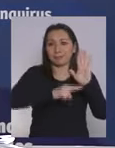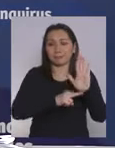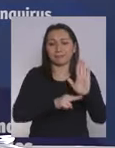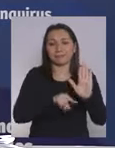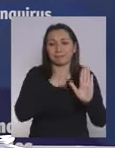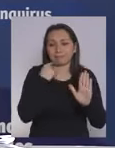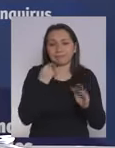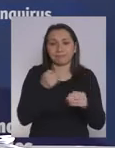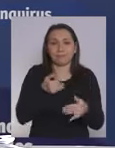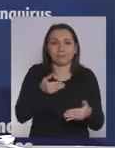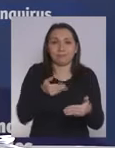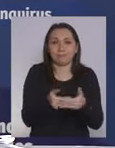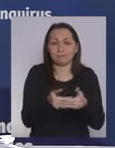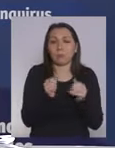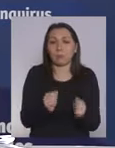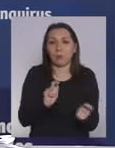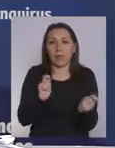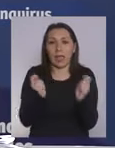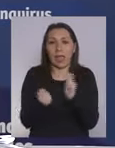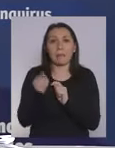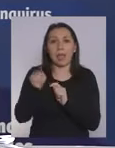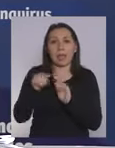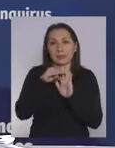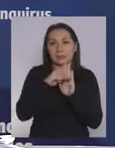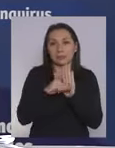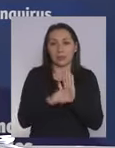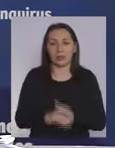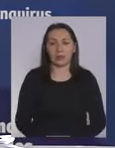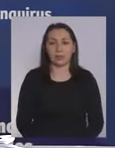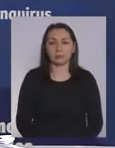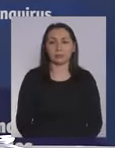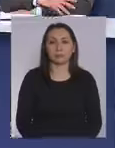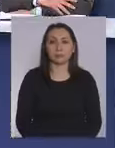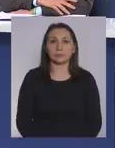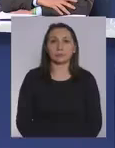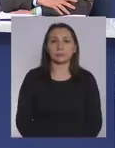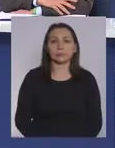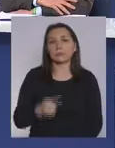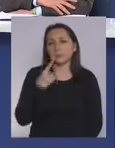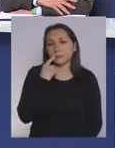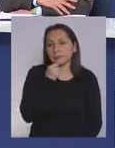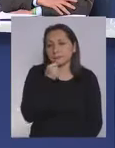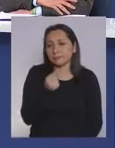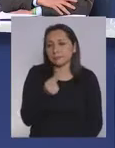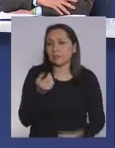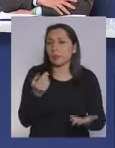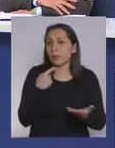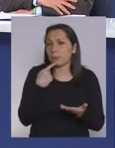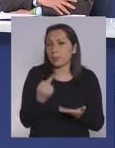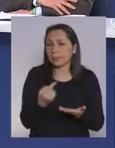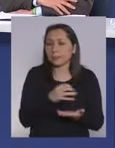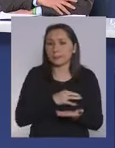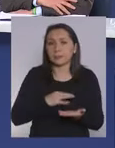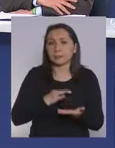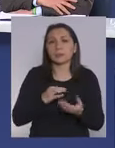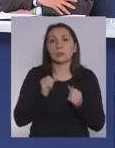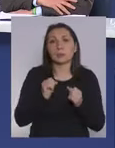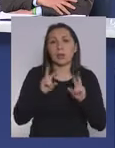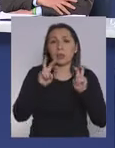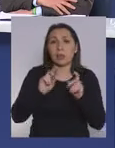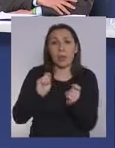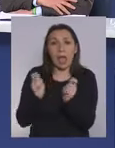pueda cambiar esas medidas le preguntaba al ministro por qué usted dice la salida legislativa